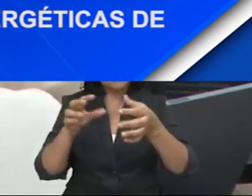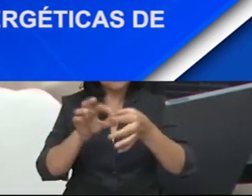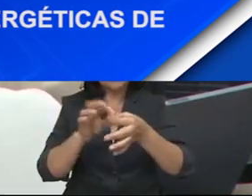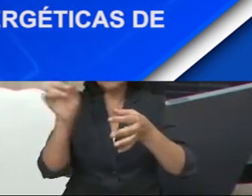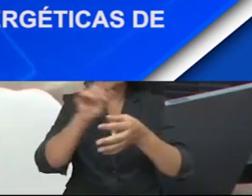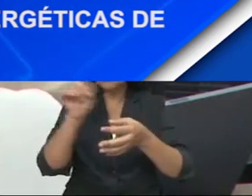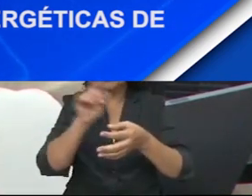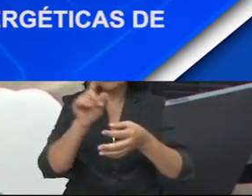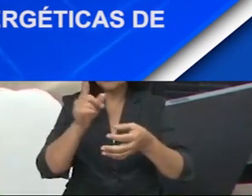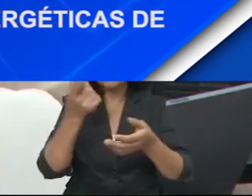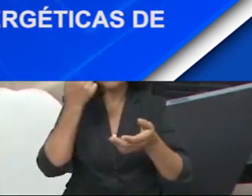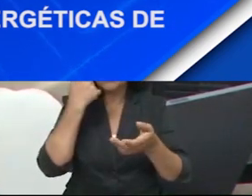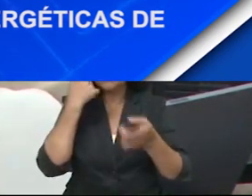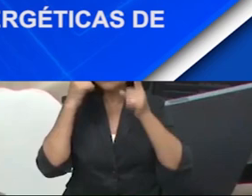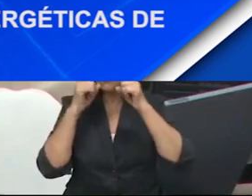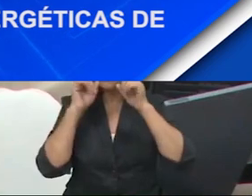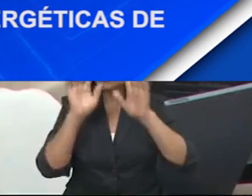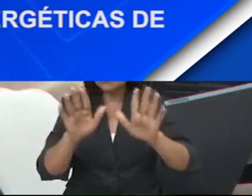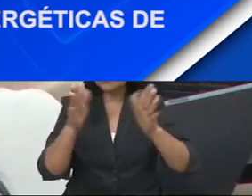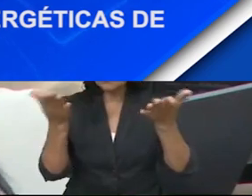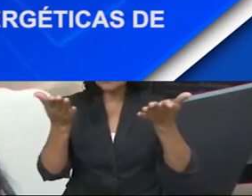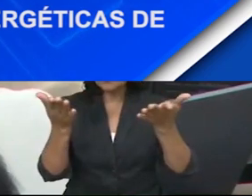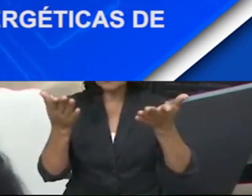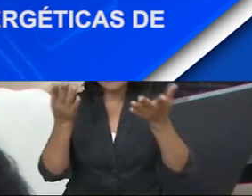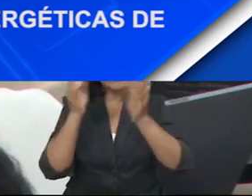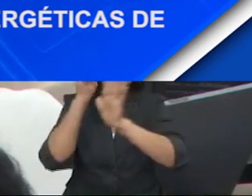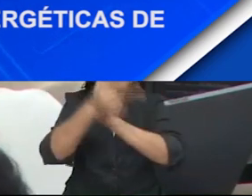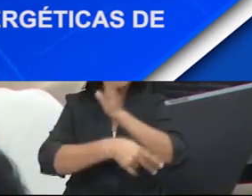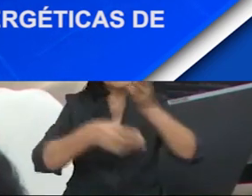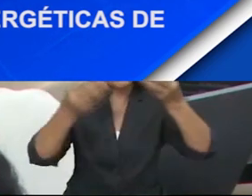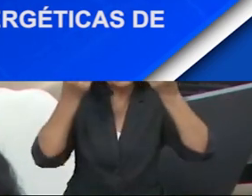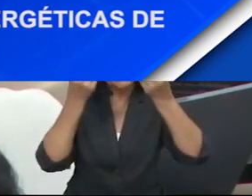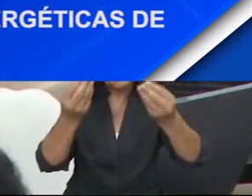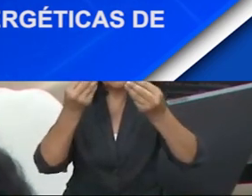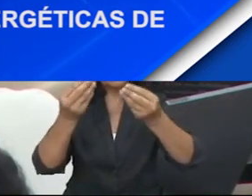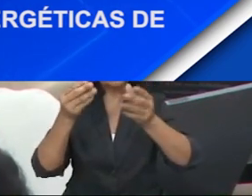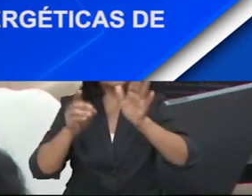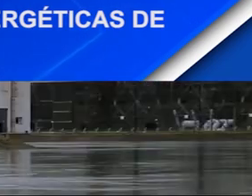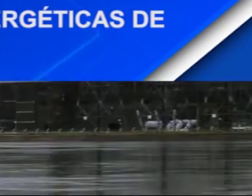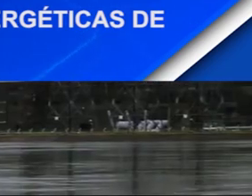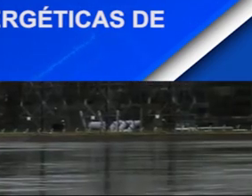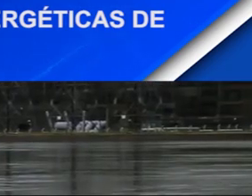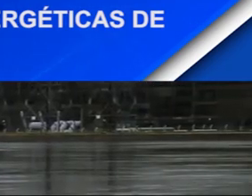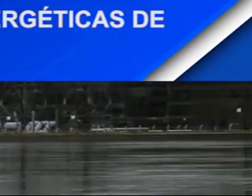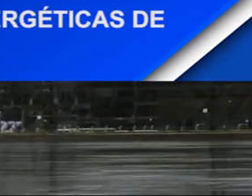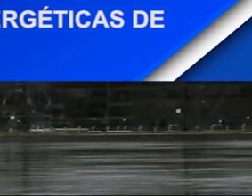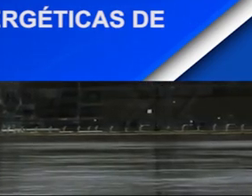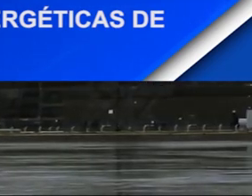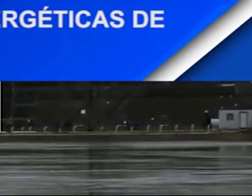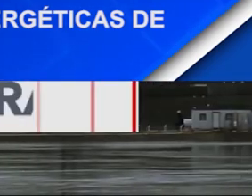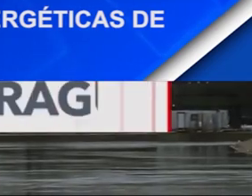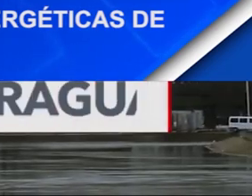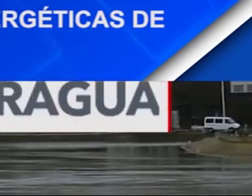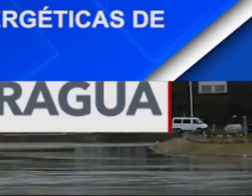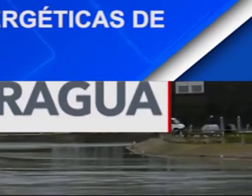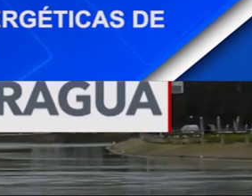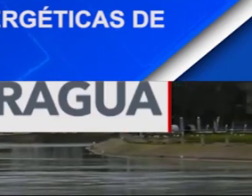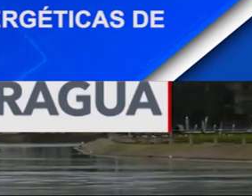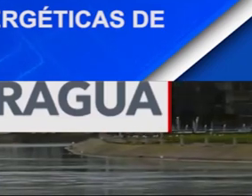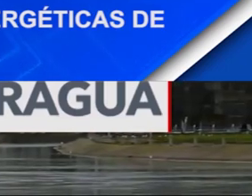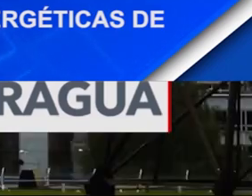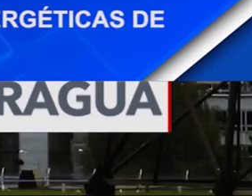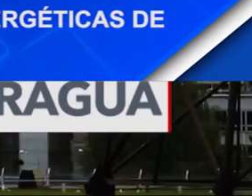ojo también, pero es una realidad de que muchos países han desarrollado aplicaciones tecnológicas